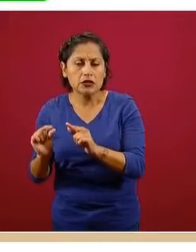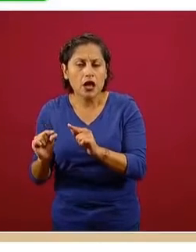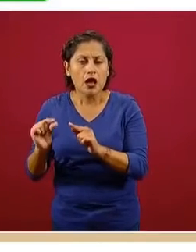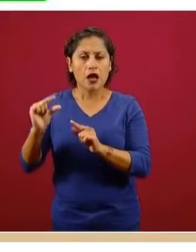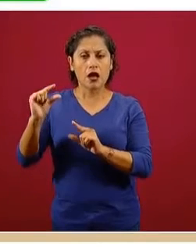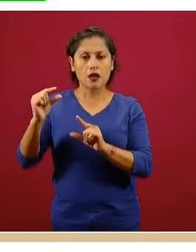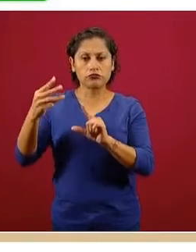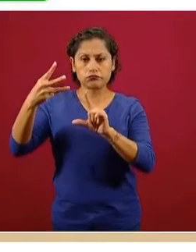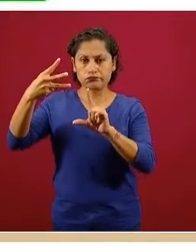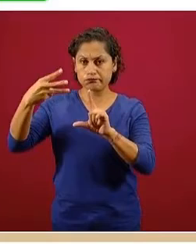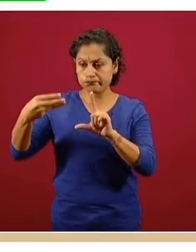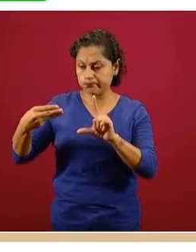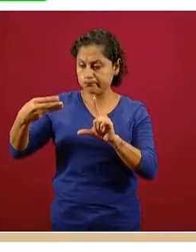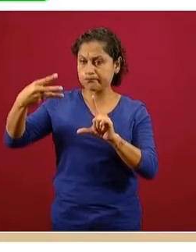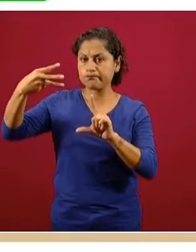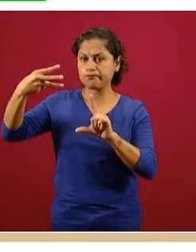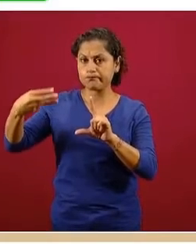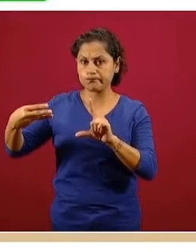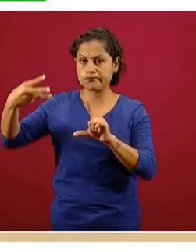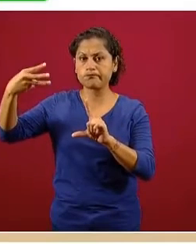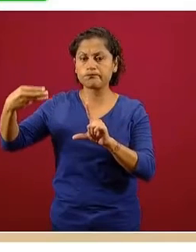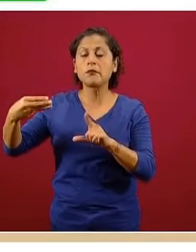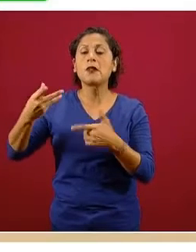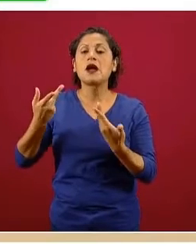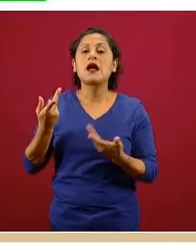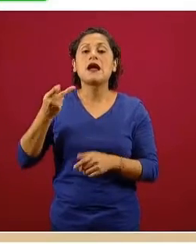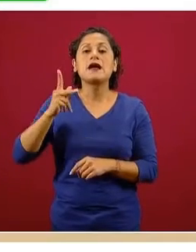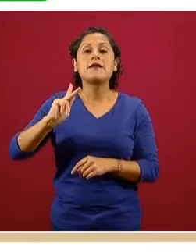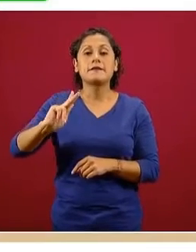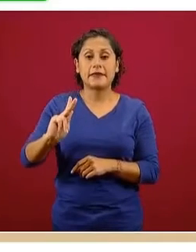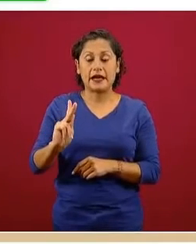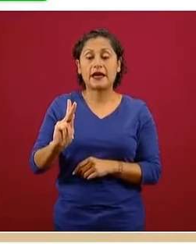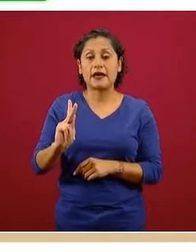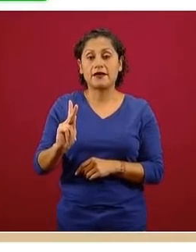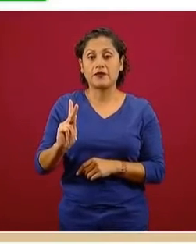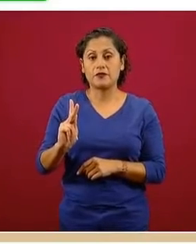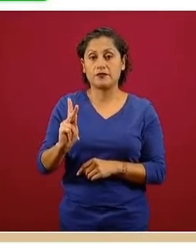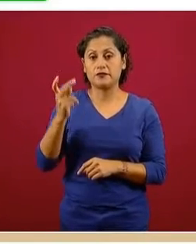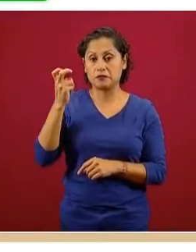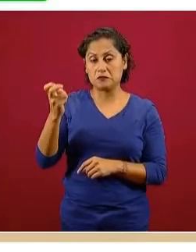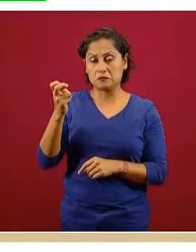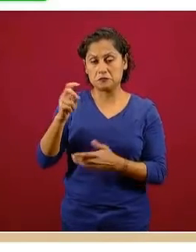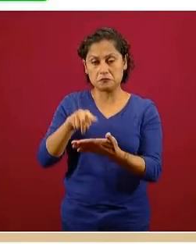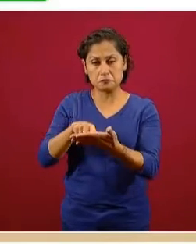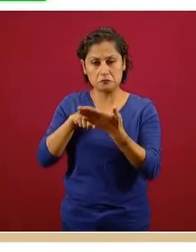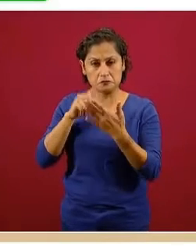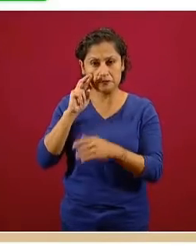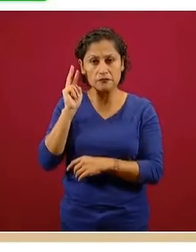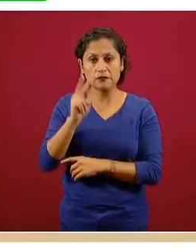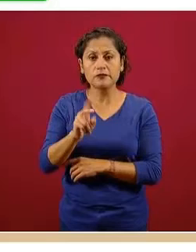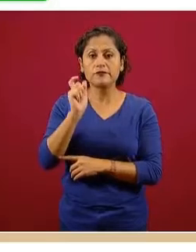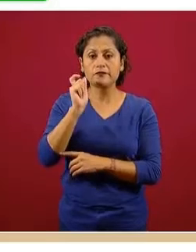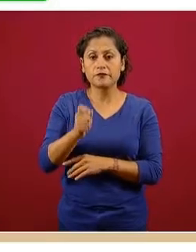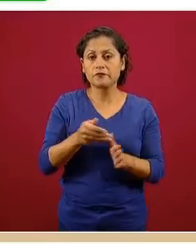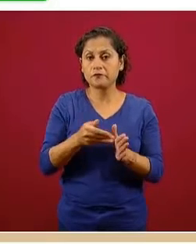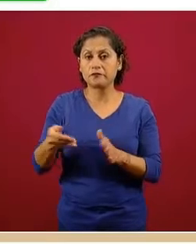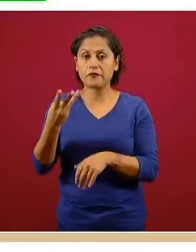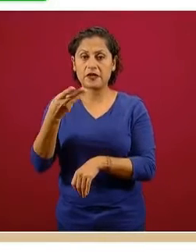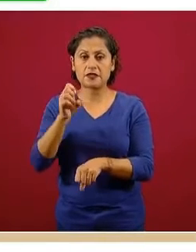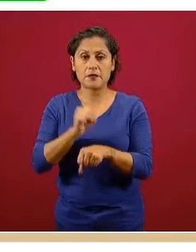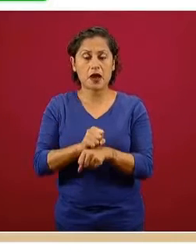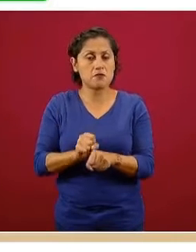porcentual se reduzca, pero cualitativamente lo que sugiere es esta reducción sostenida en las últimas 3